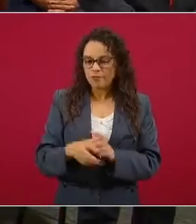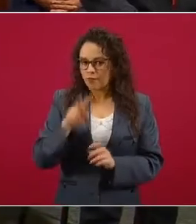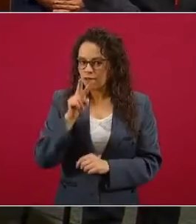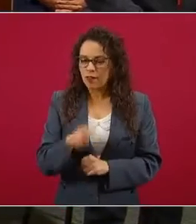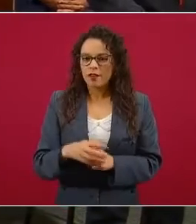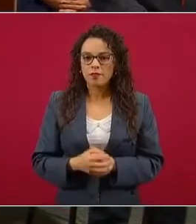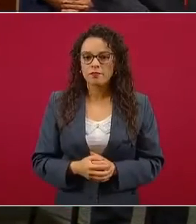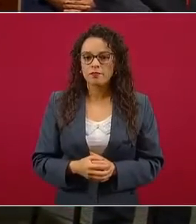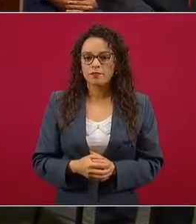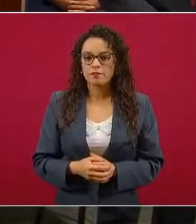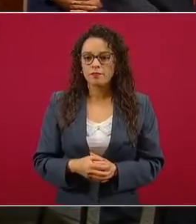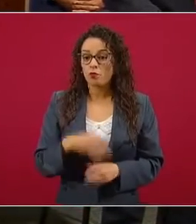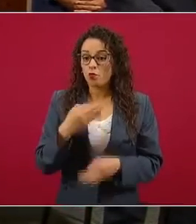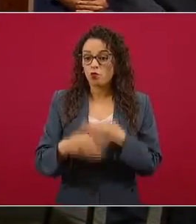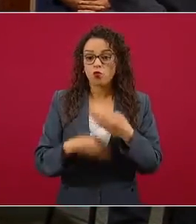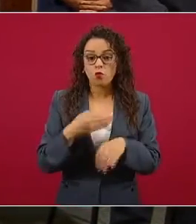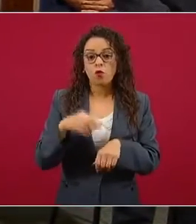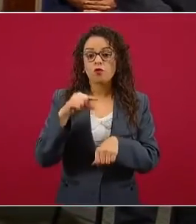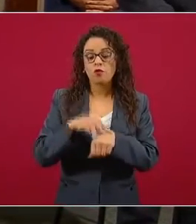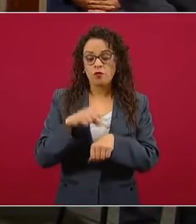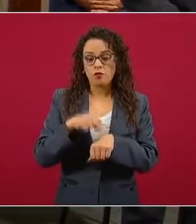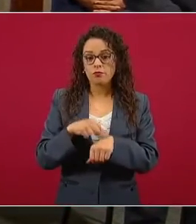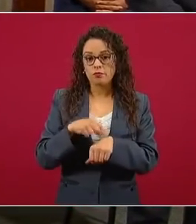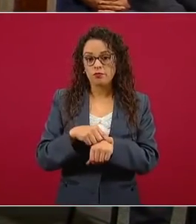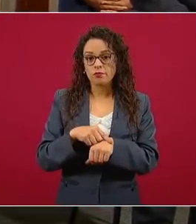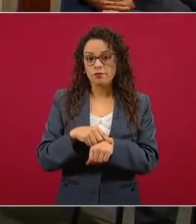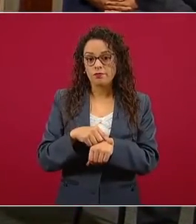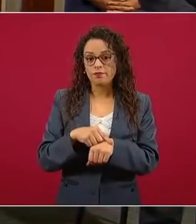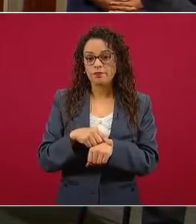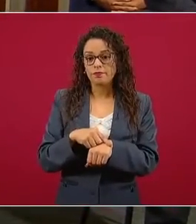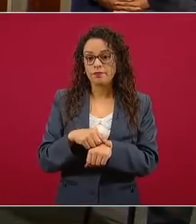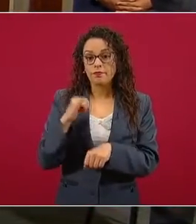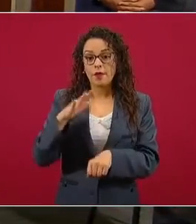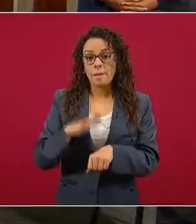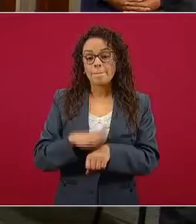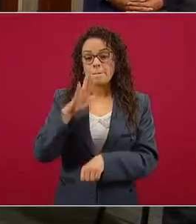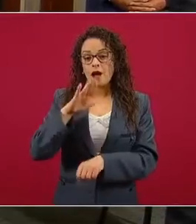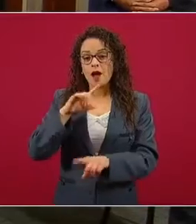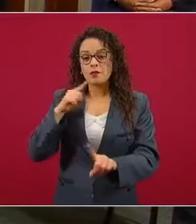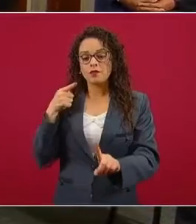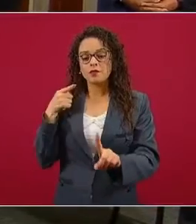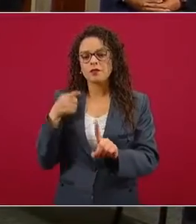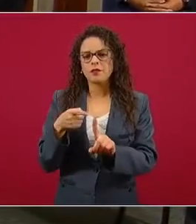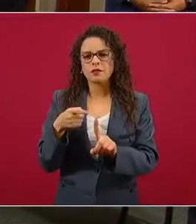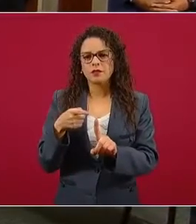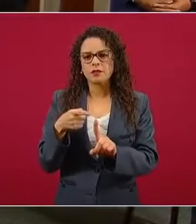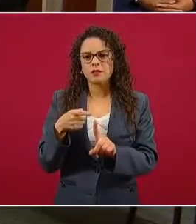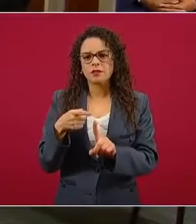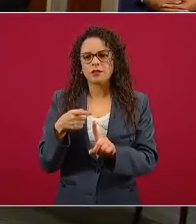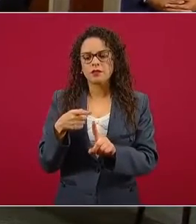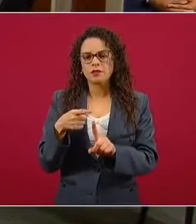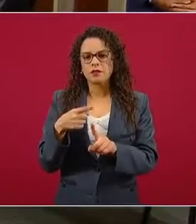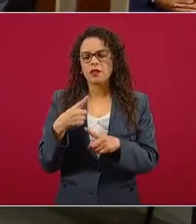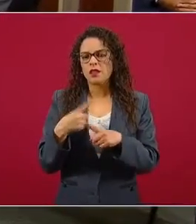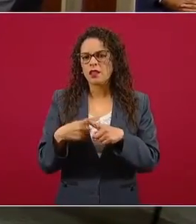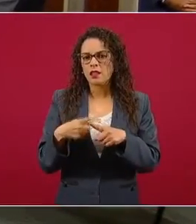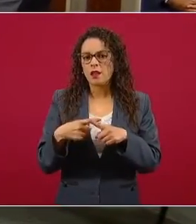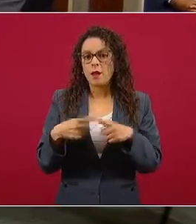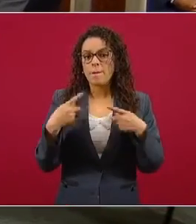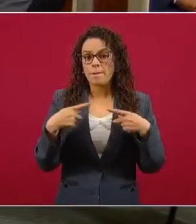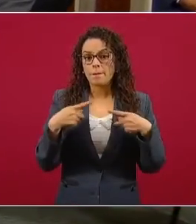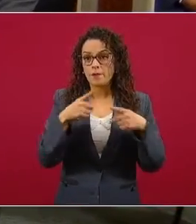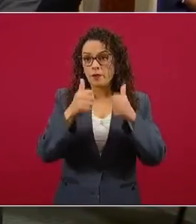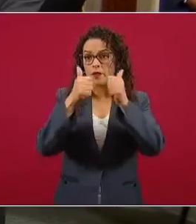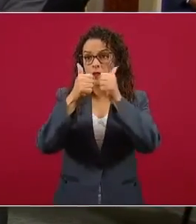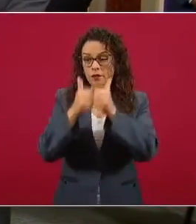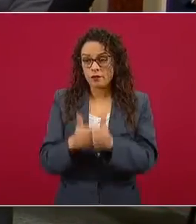a todos los médicos y en especial a quienes han estado ahí salvando